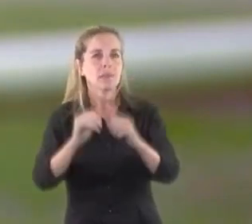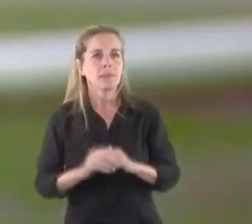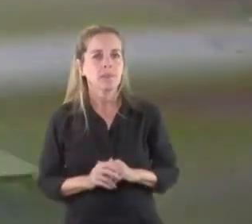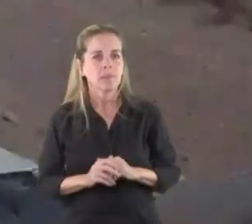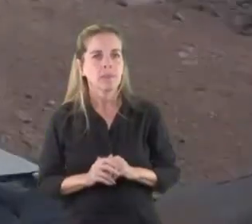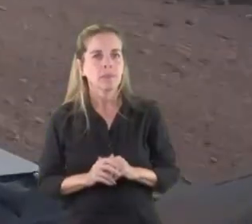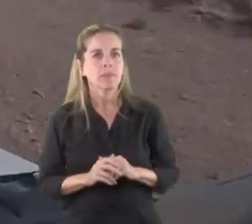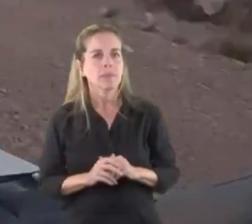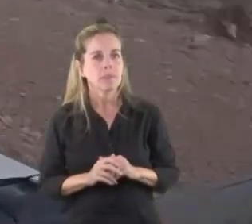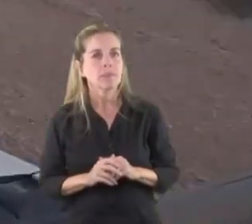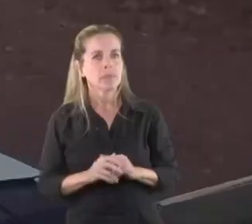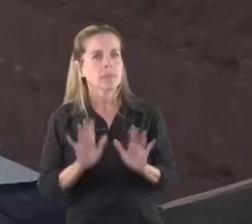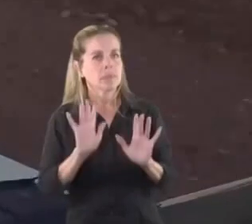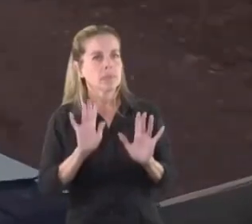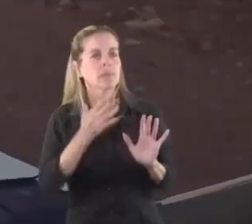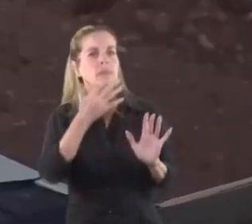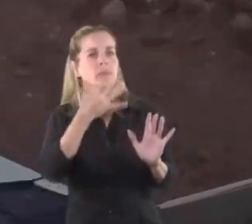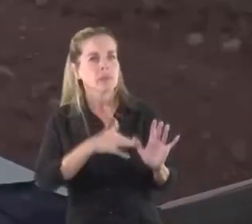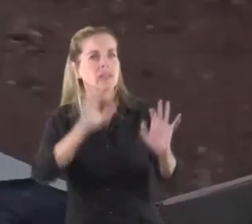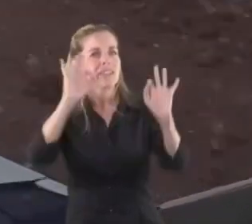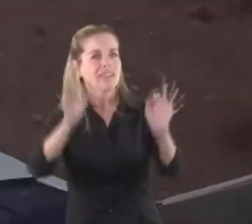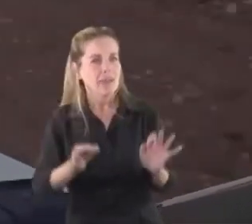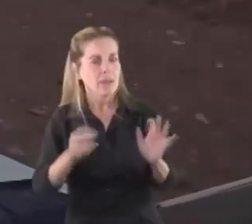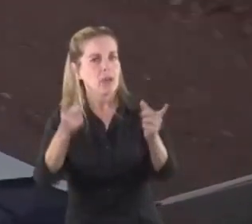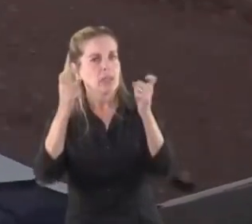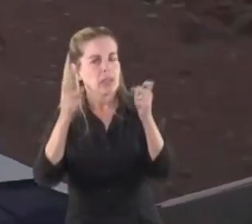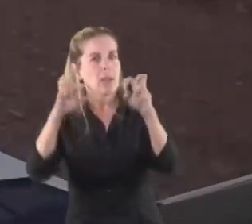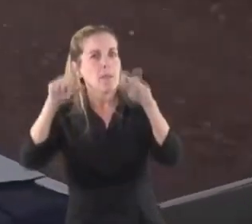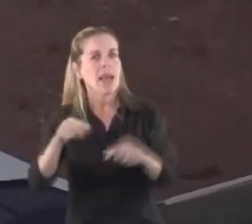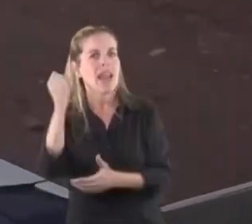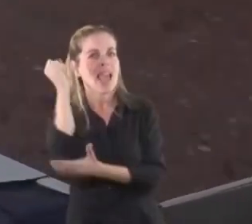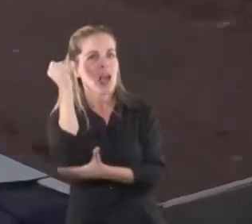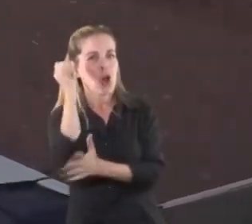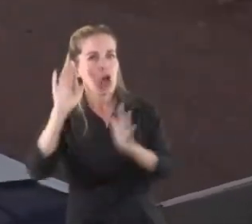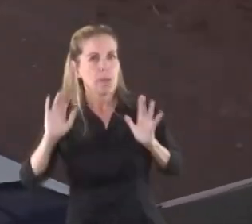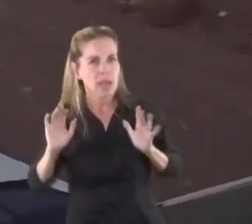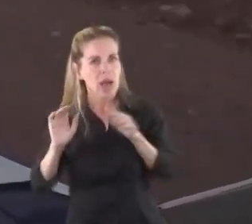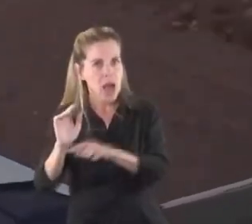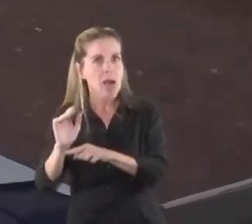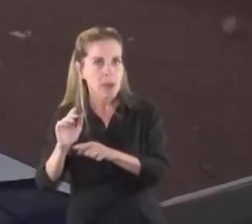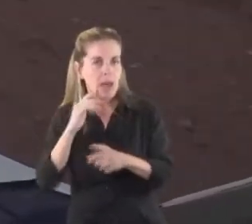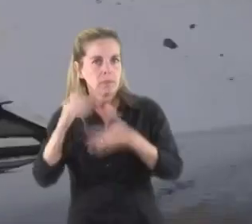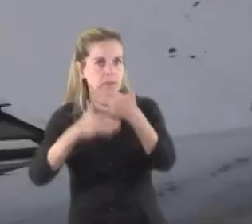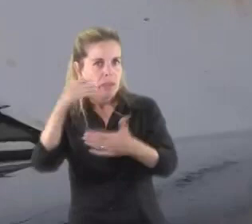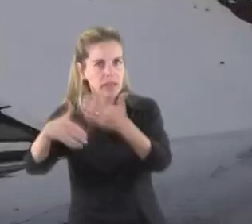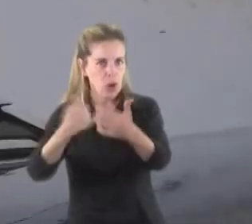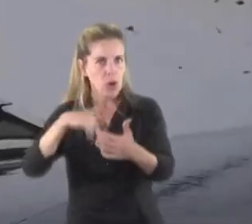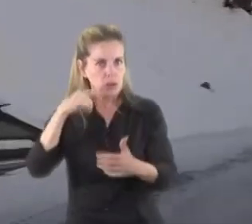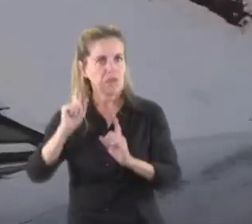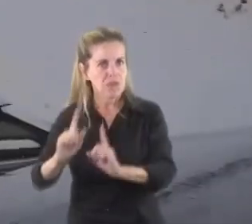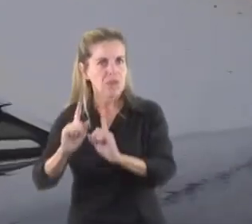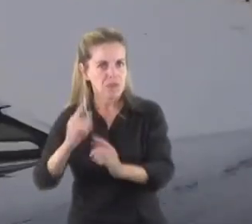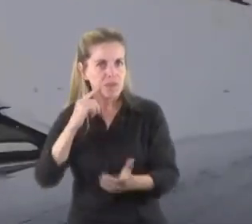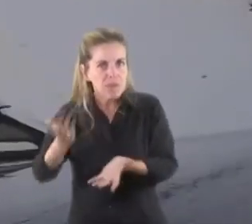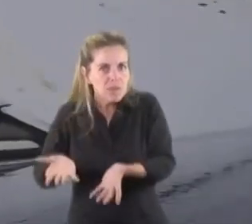Está claro que tenemos que seguir teniendo un programa económico que nos permita no frenar el desarrollo argentino, que